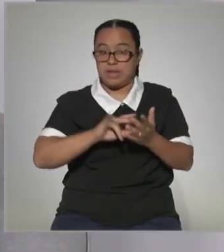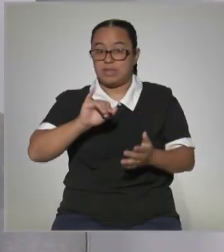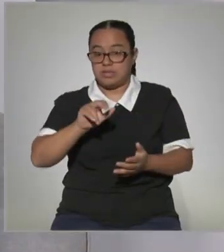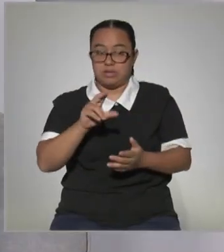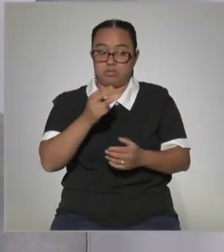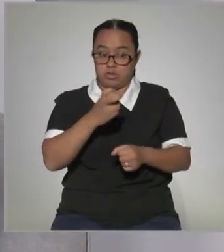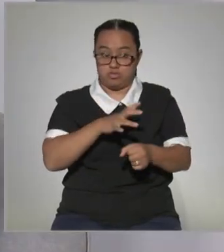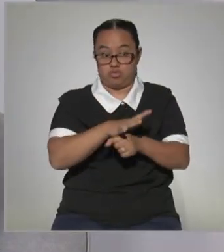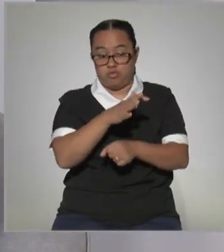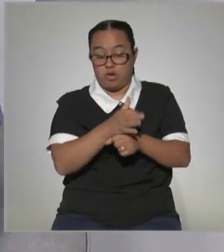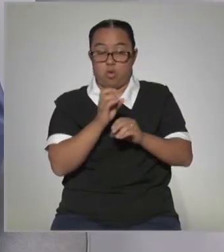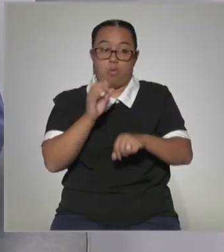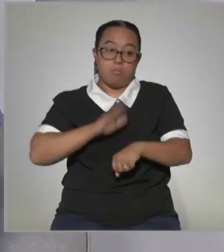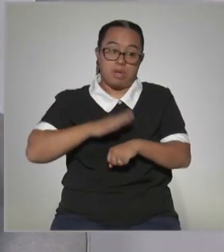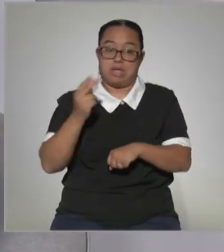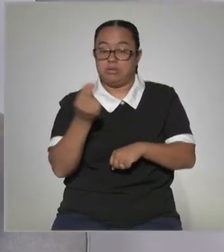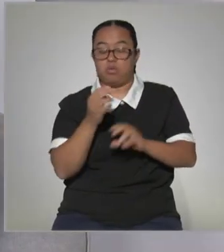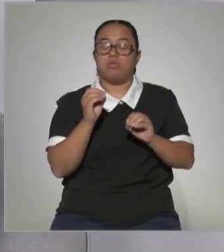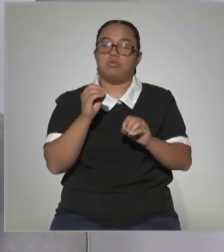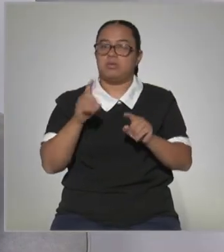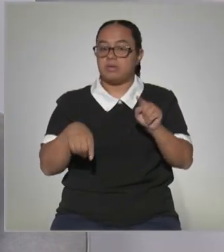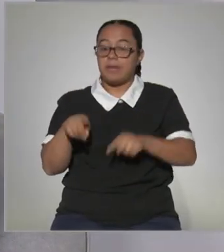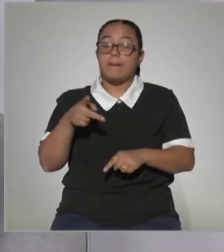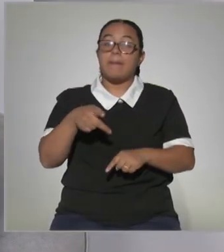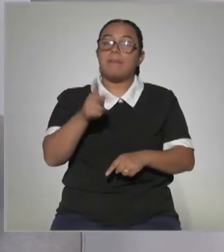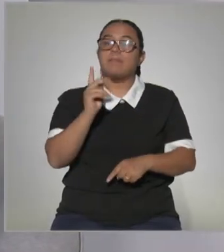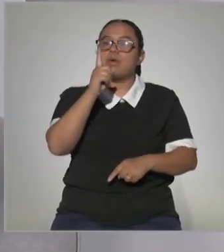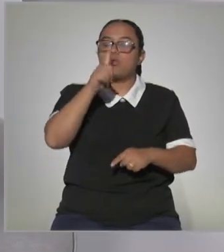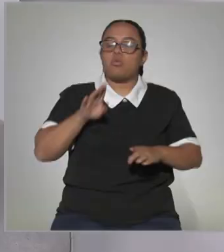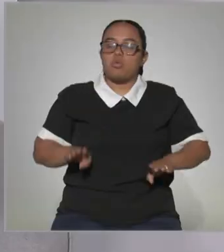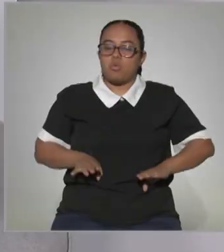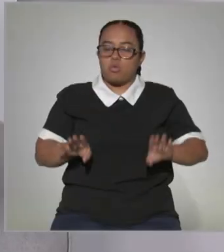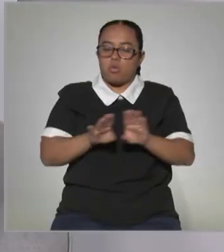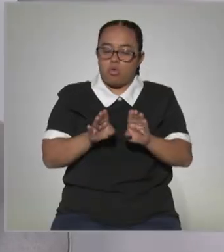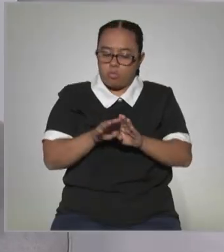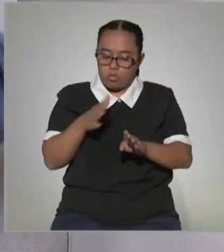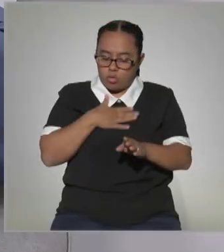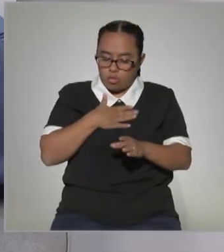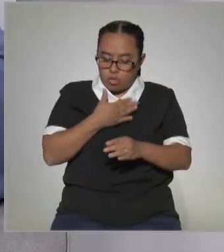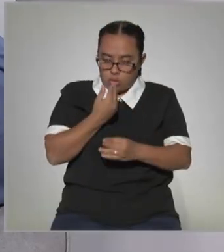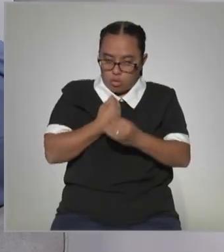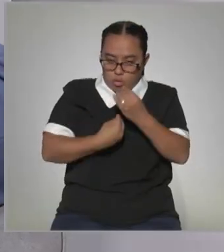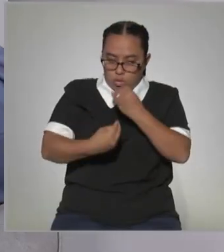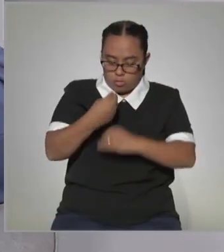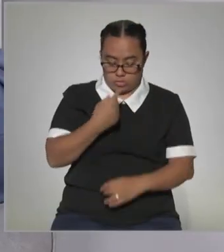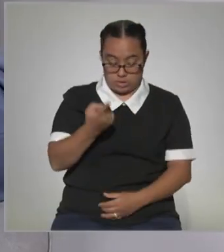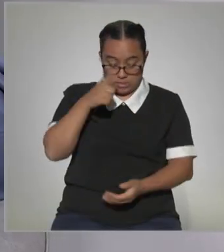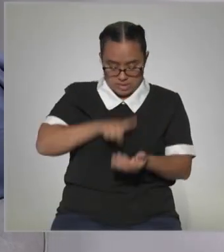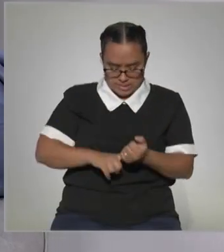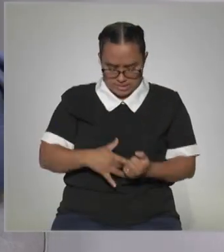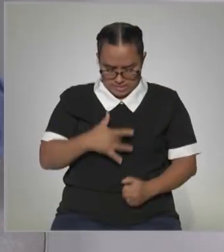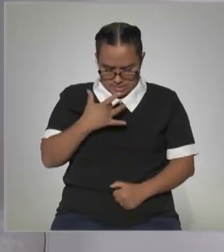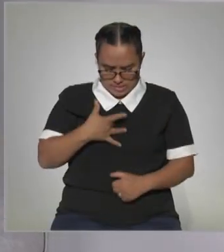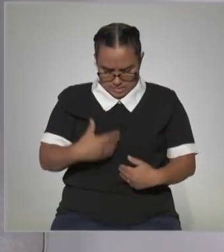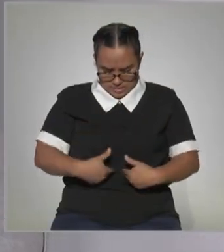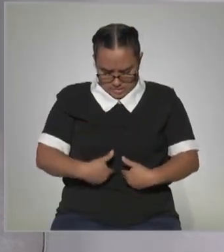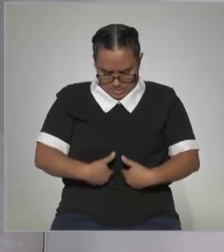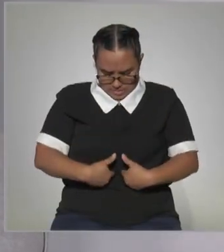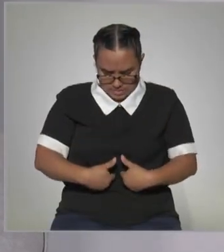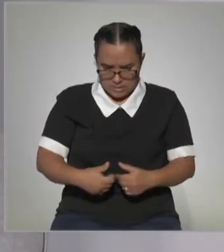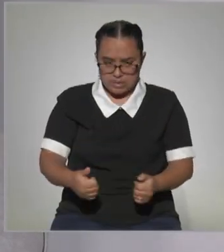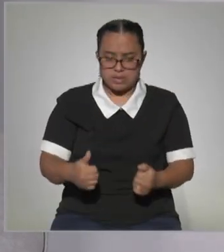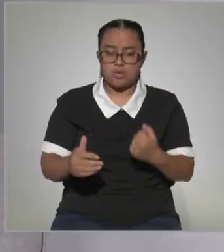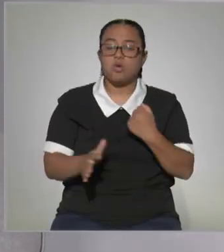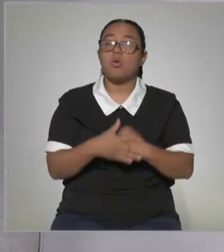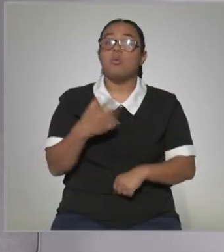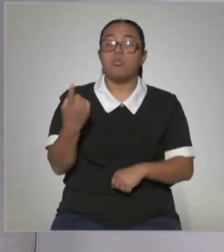Pero la actitud con la que lo comes, ¿no? El poder sentir el hambre, porque lo otro, frente